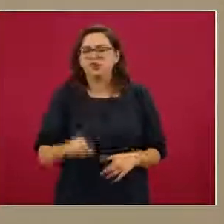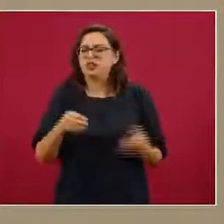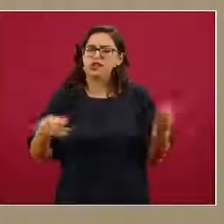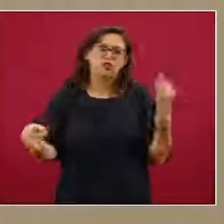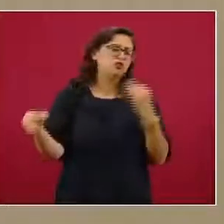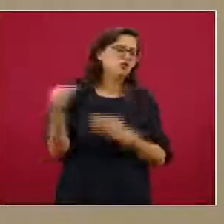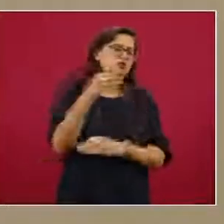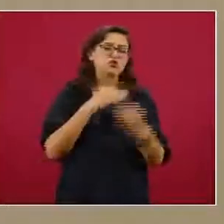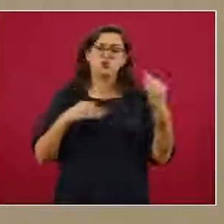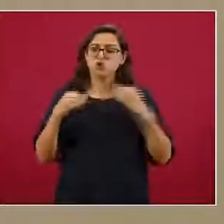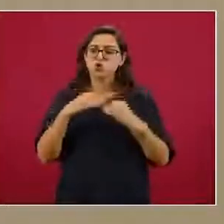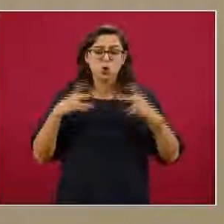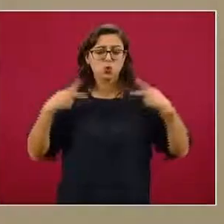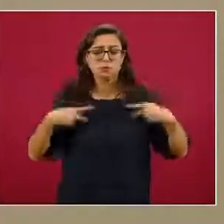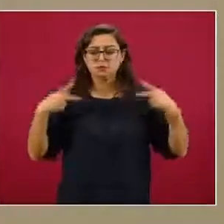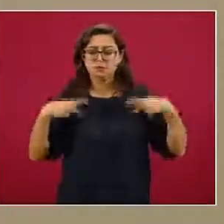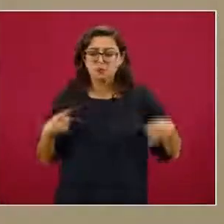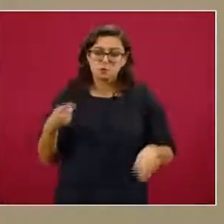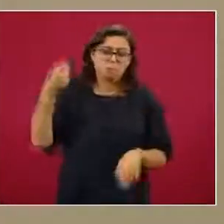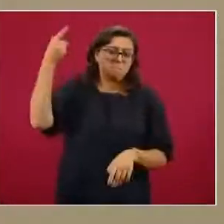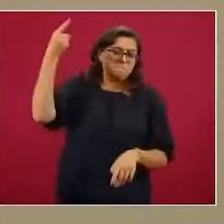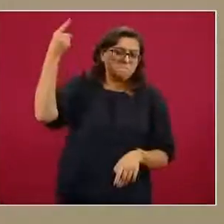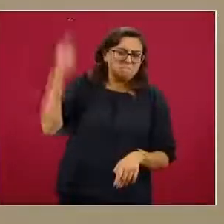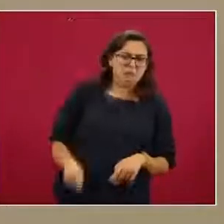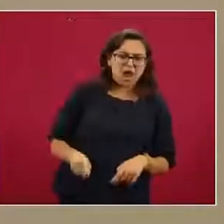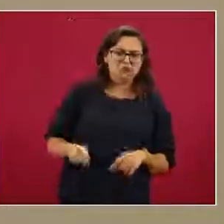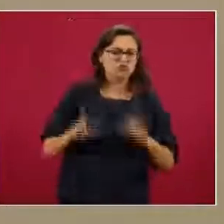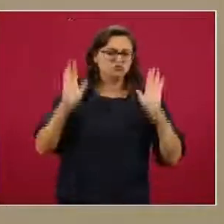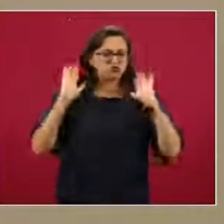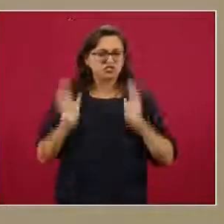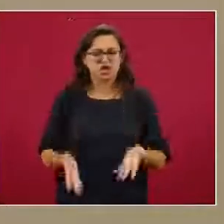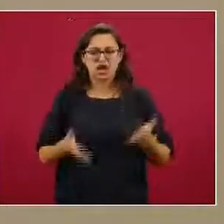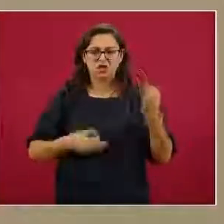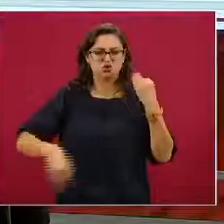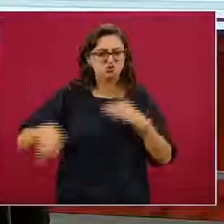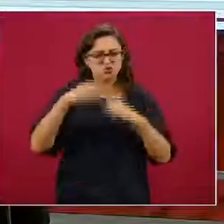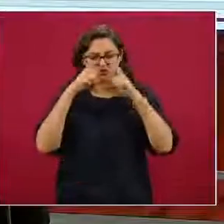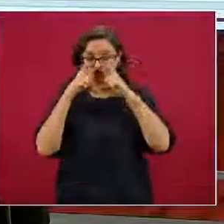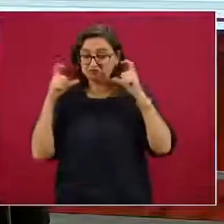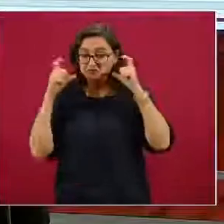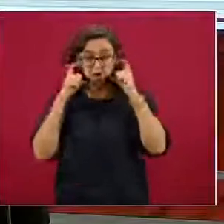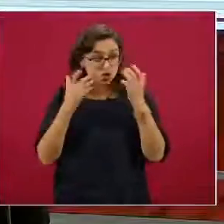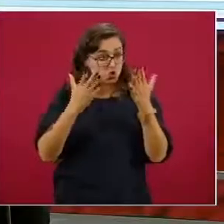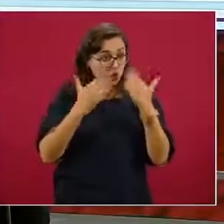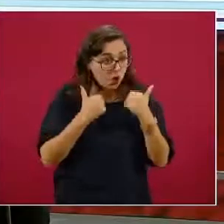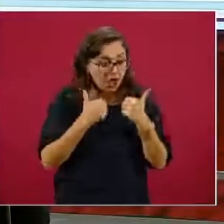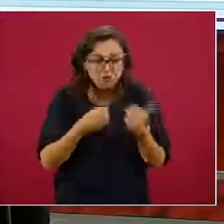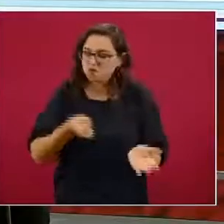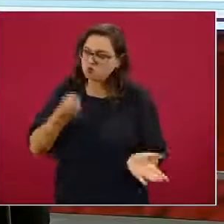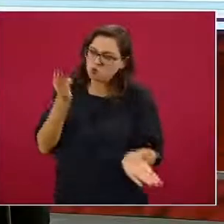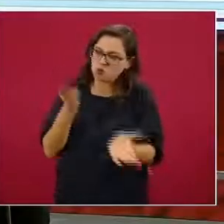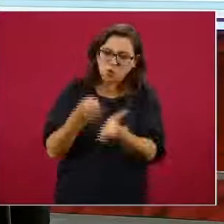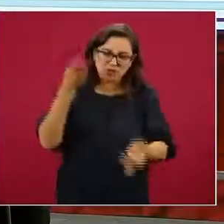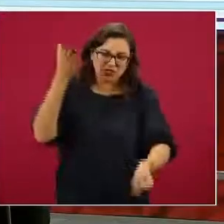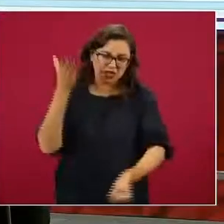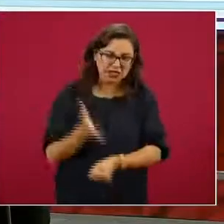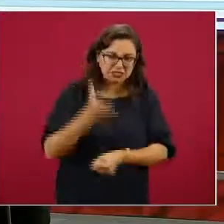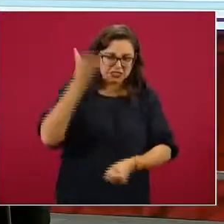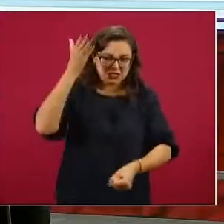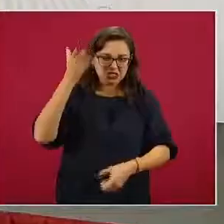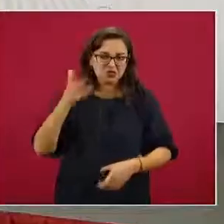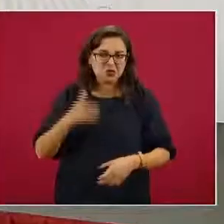persona, o por una disposición de tipo administrativa, sanciones económicas, o por